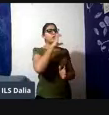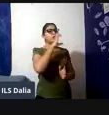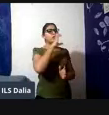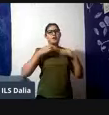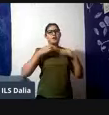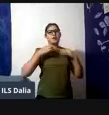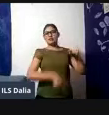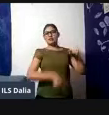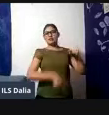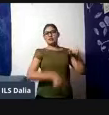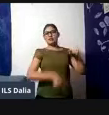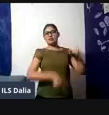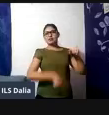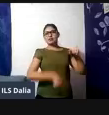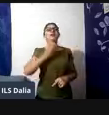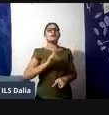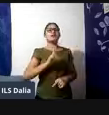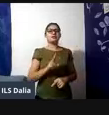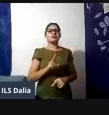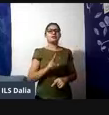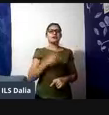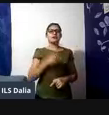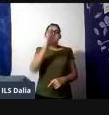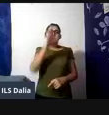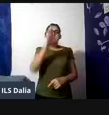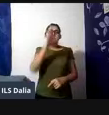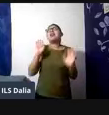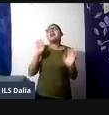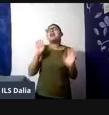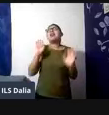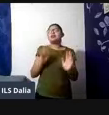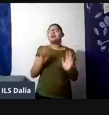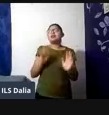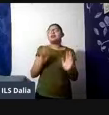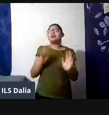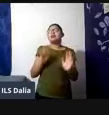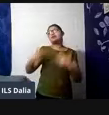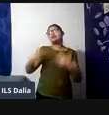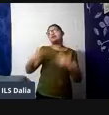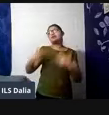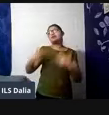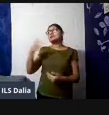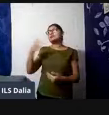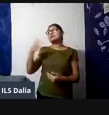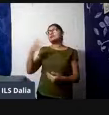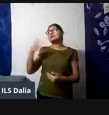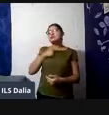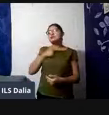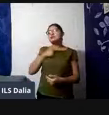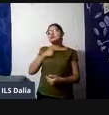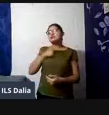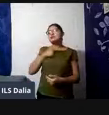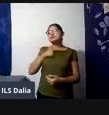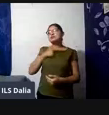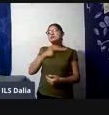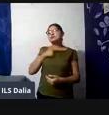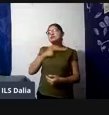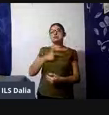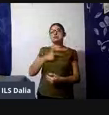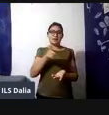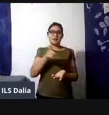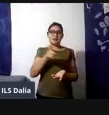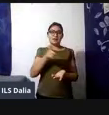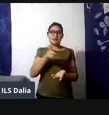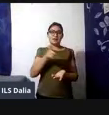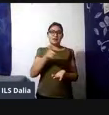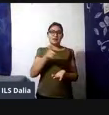una prueba de que ella le gustaba este tipo. No, solo se la pidió para exhibirla, pues la hizo